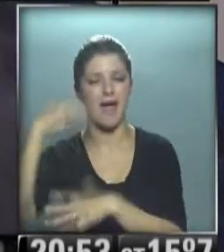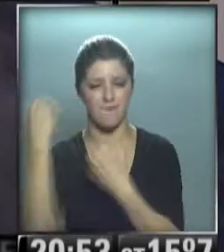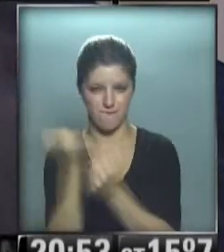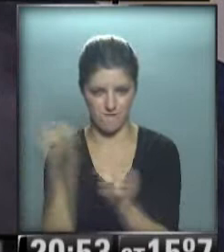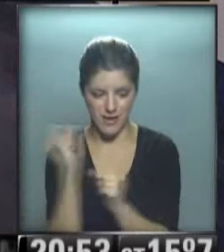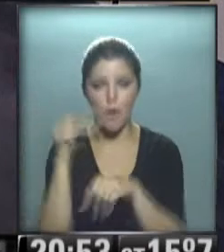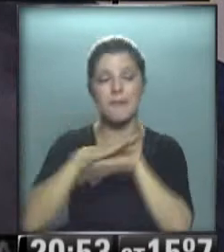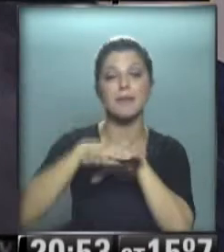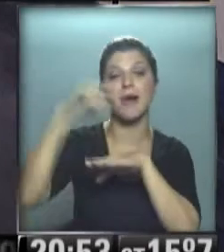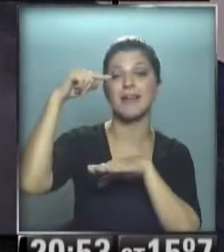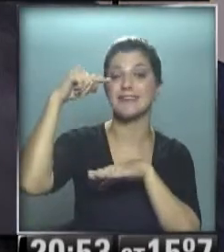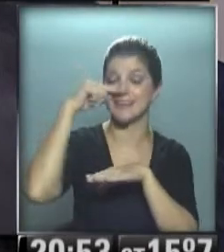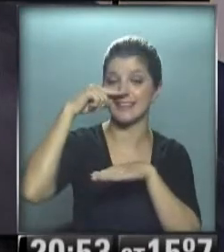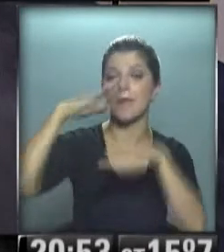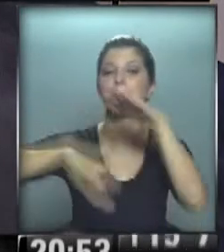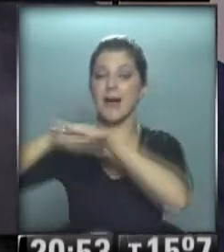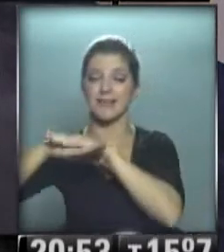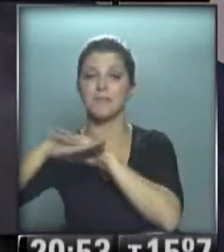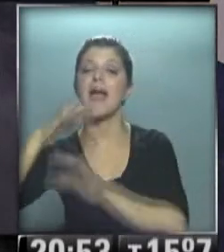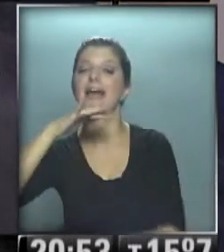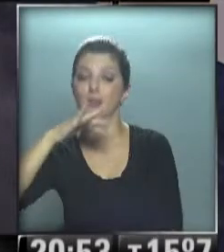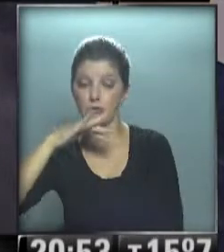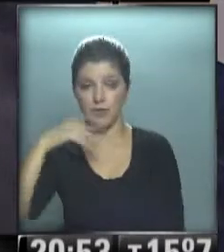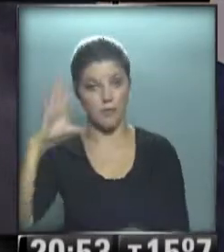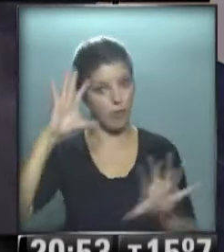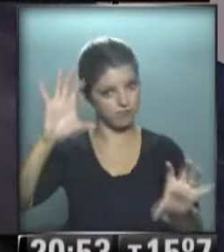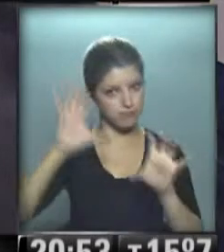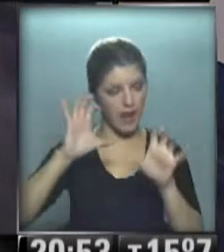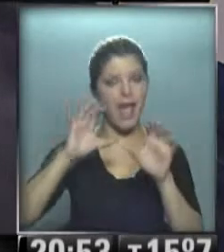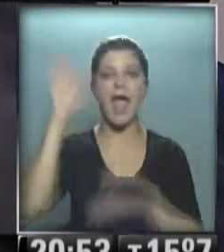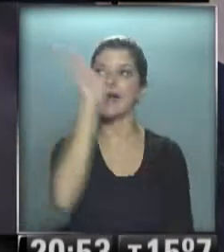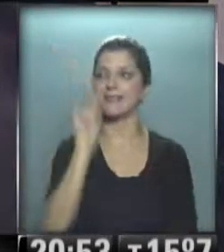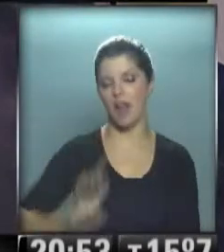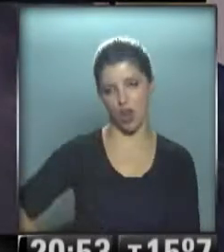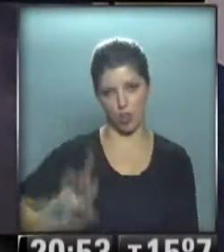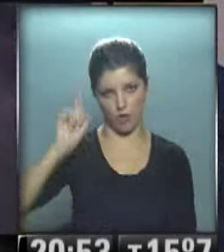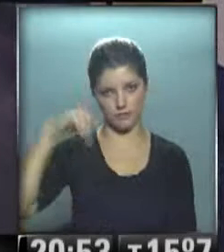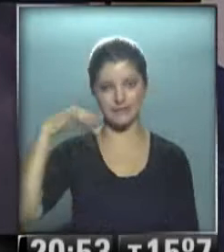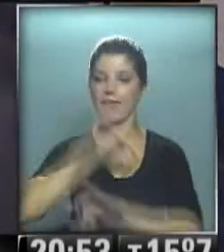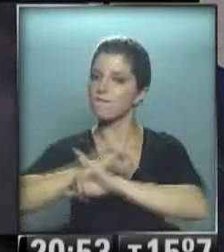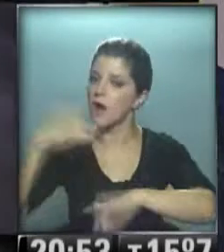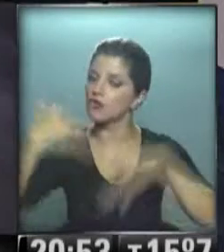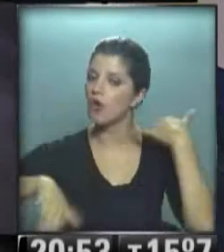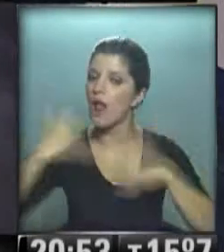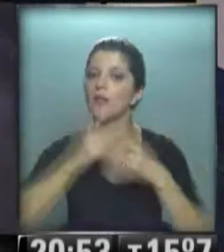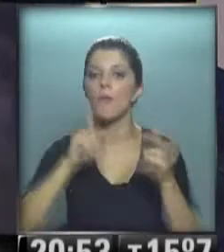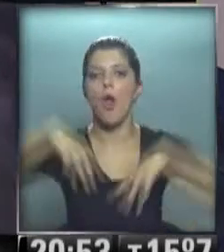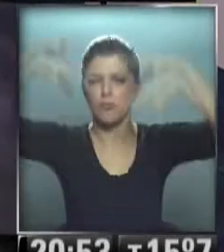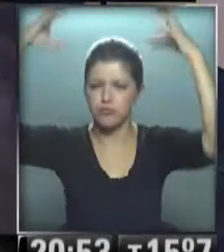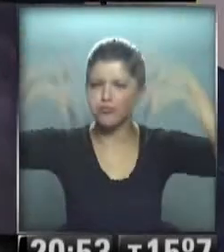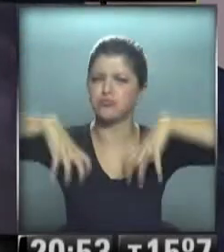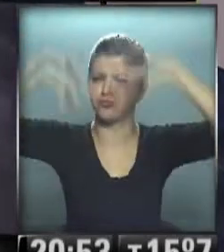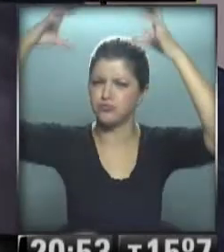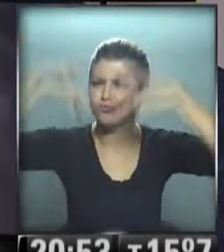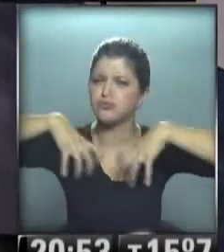mínima, 14 grados la temperatura máxima. Atención, para el norte argentino, allí, aviso de alerta por abundantes precipitaciones, teniendo